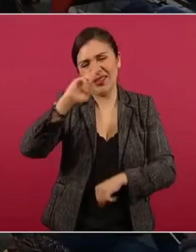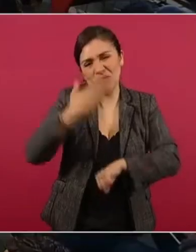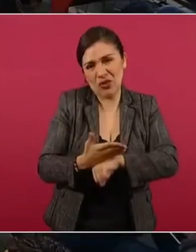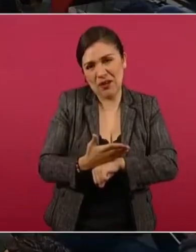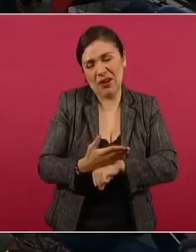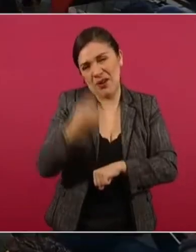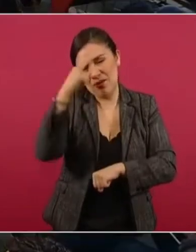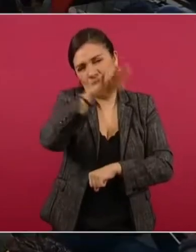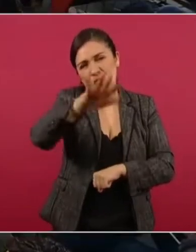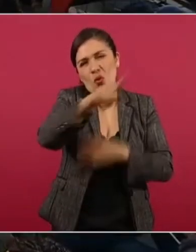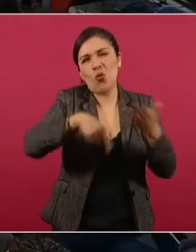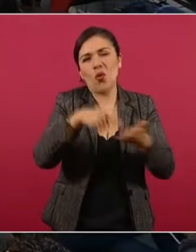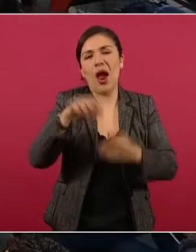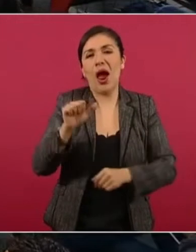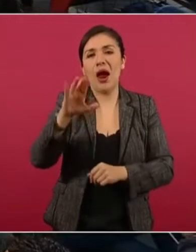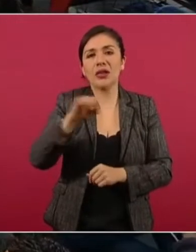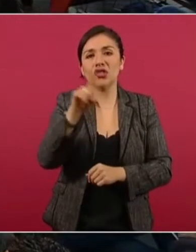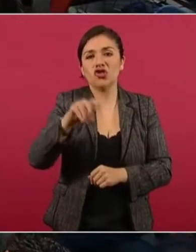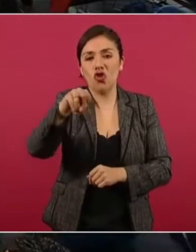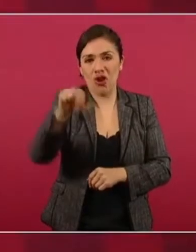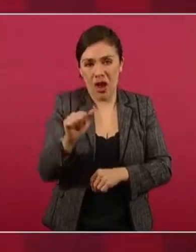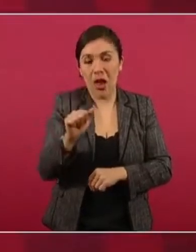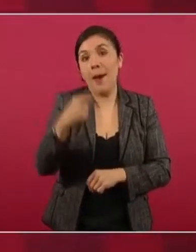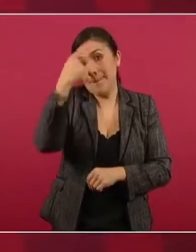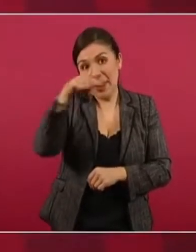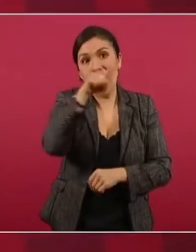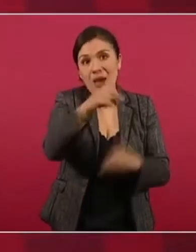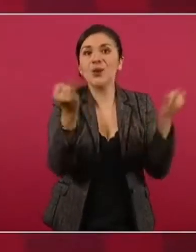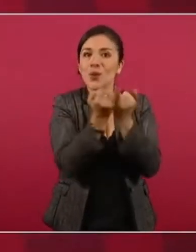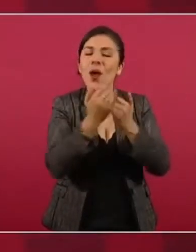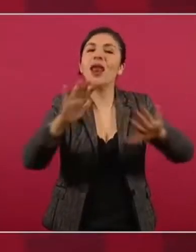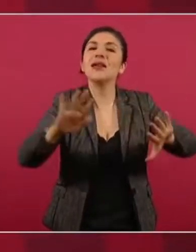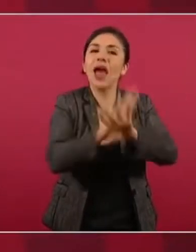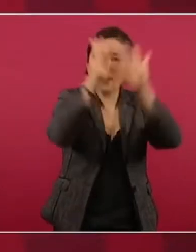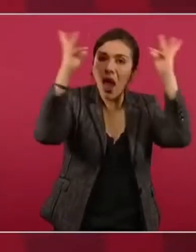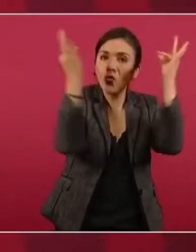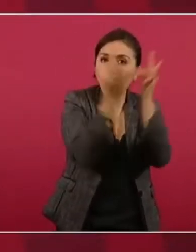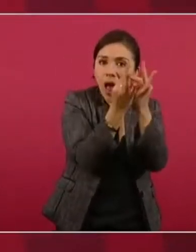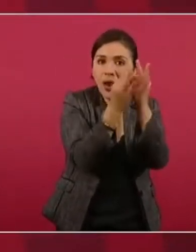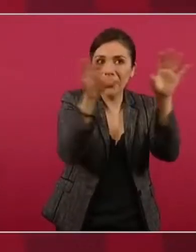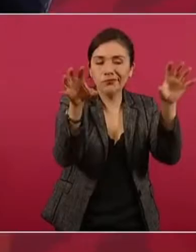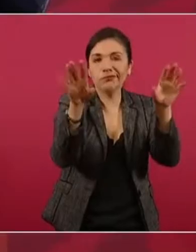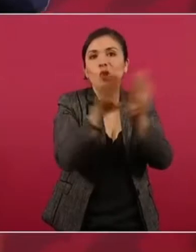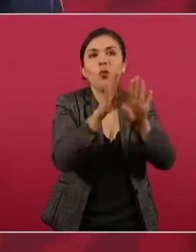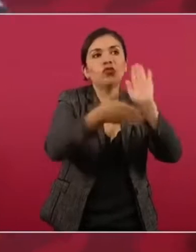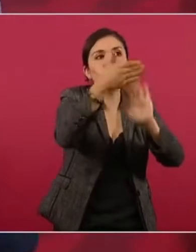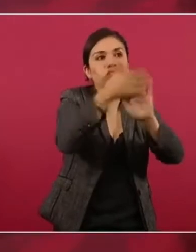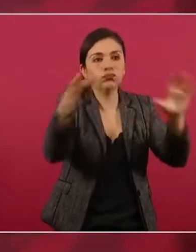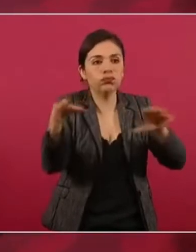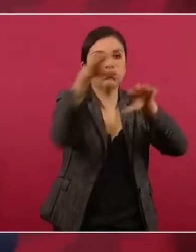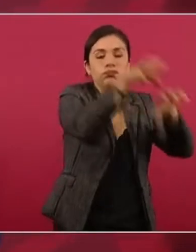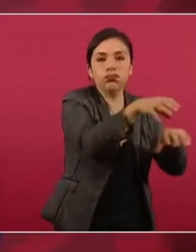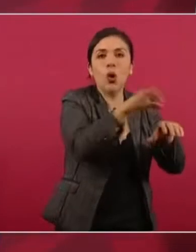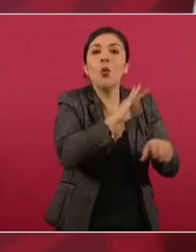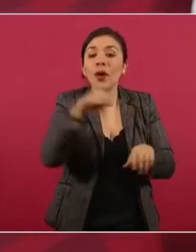de Arizona para que también muevan la aduana y podamos liberar la